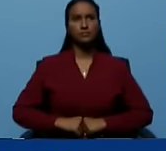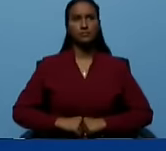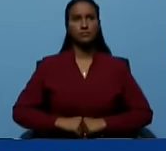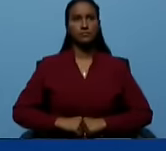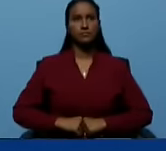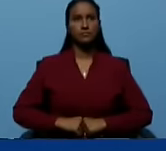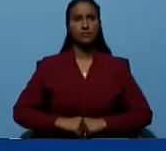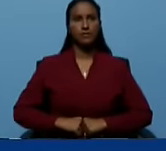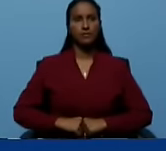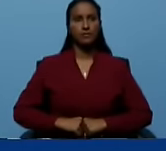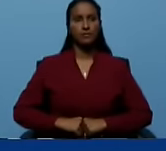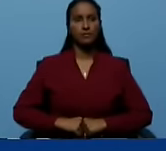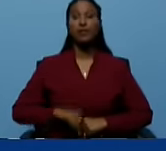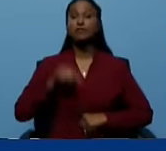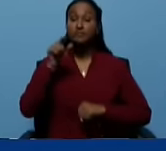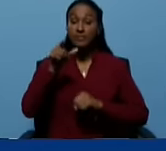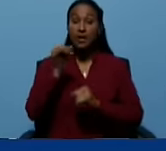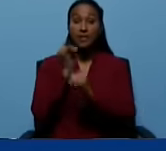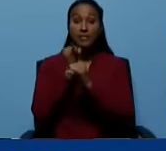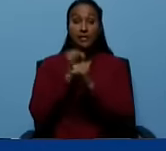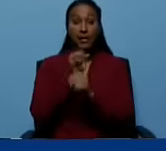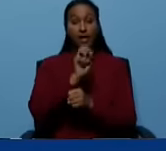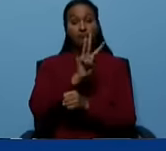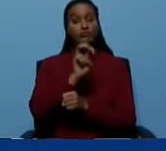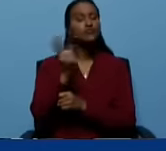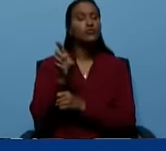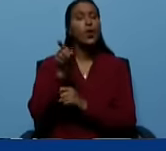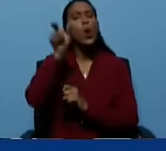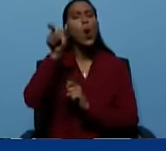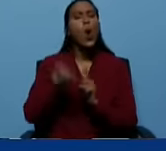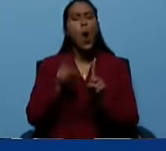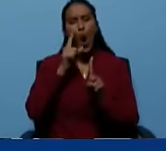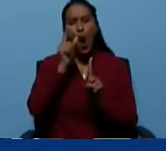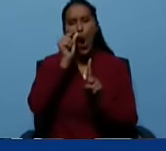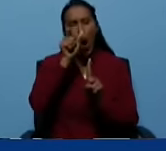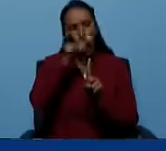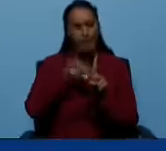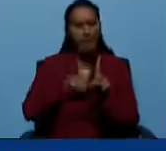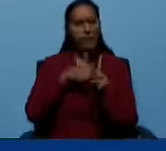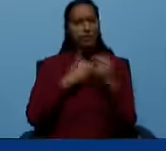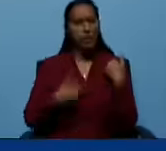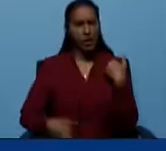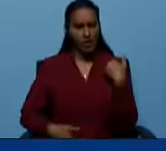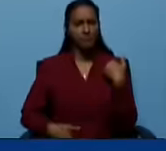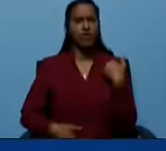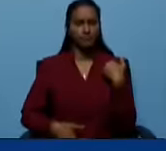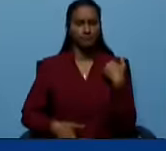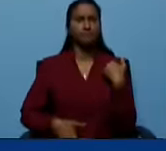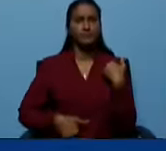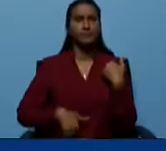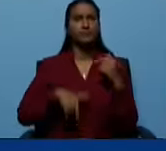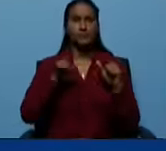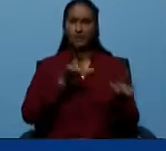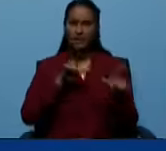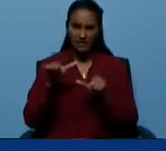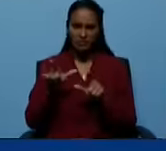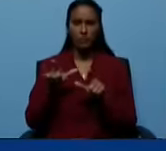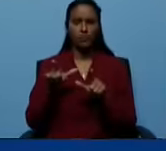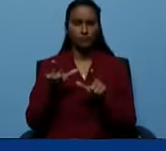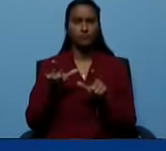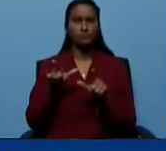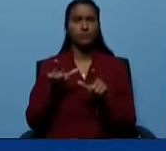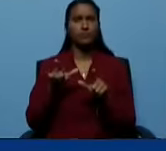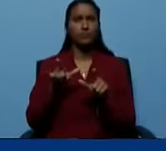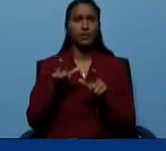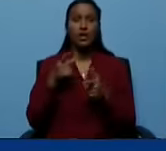Esa página Anonymous depende de George Soros. Ya la tenemos cuadriculada. Complemento.